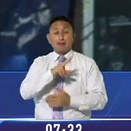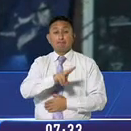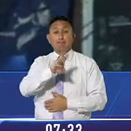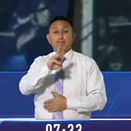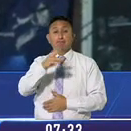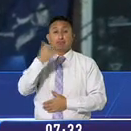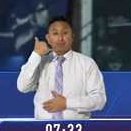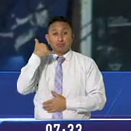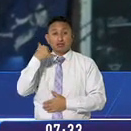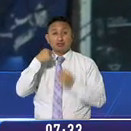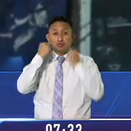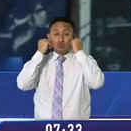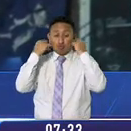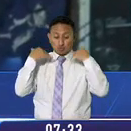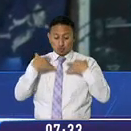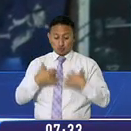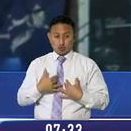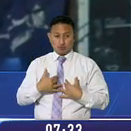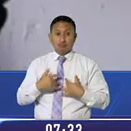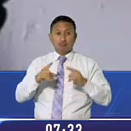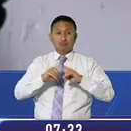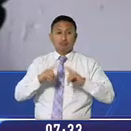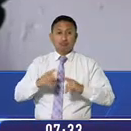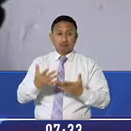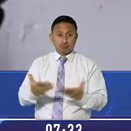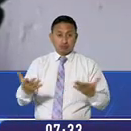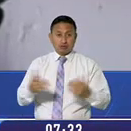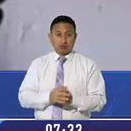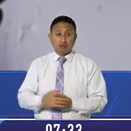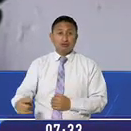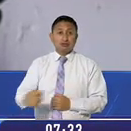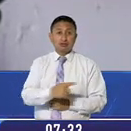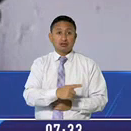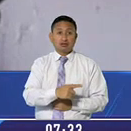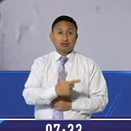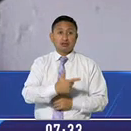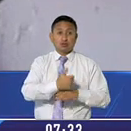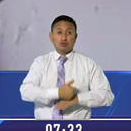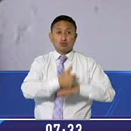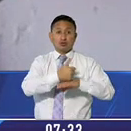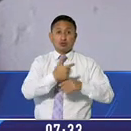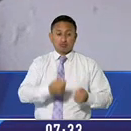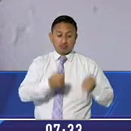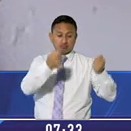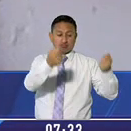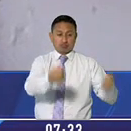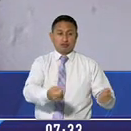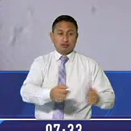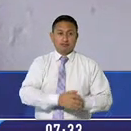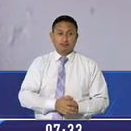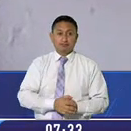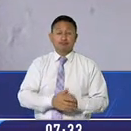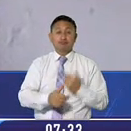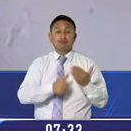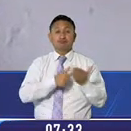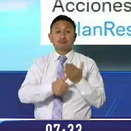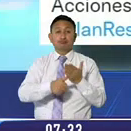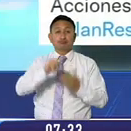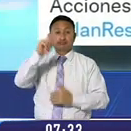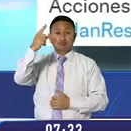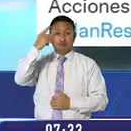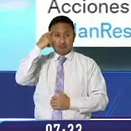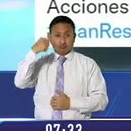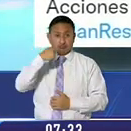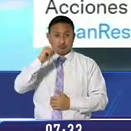joyas y aparatos electrónicos, los cuales fueron puestos a disposición de las autoridades pertinentes. El Ministerio de Gobierno señaló que